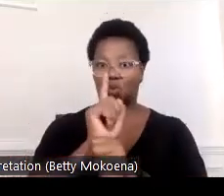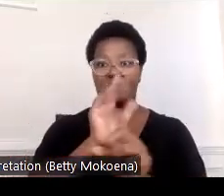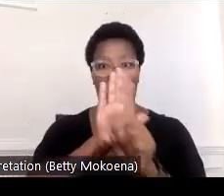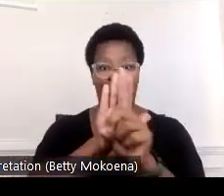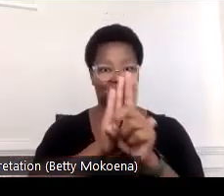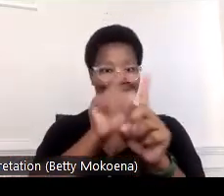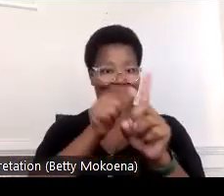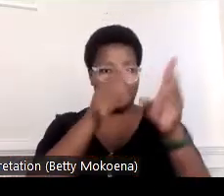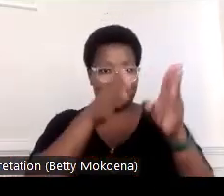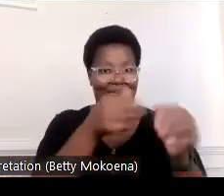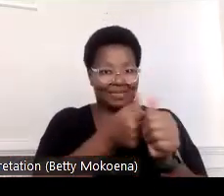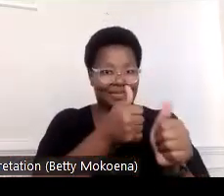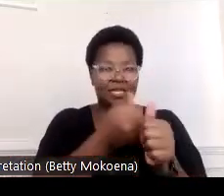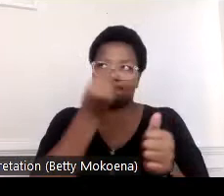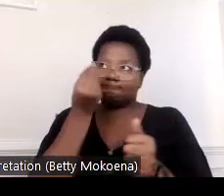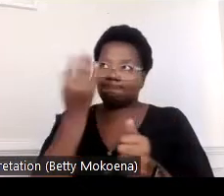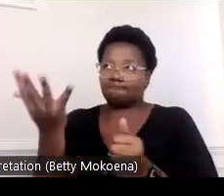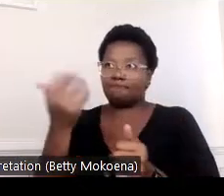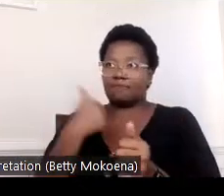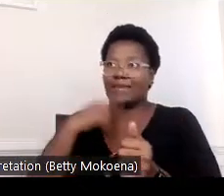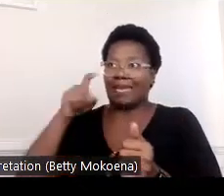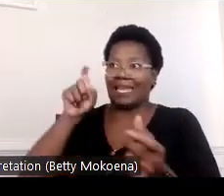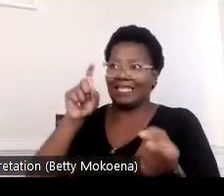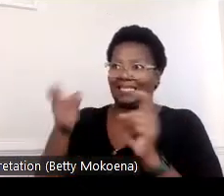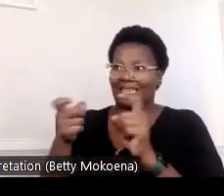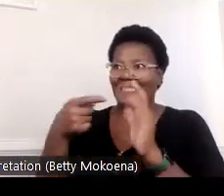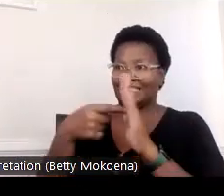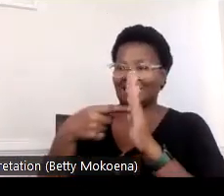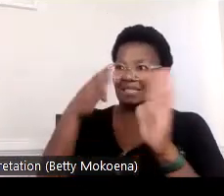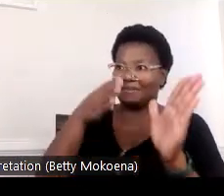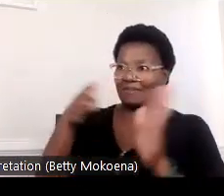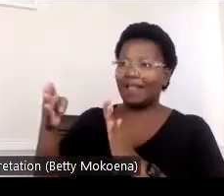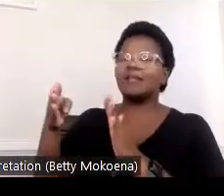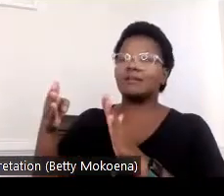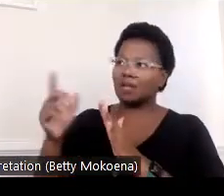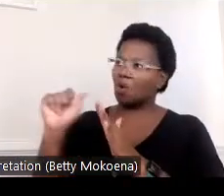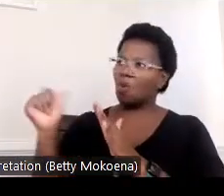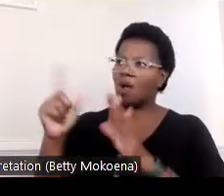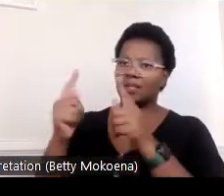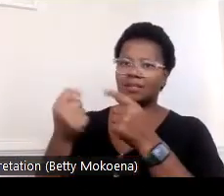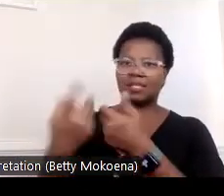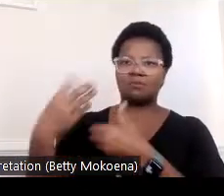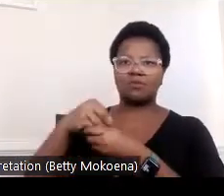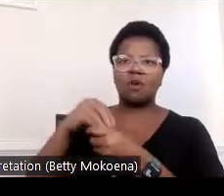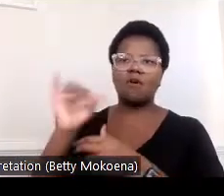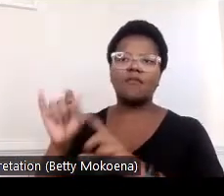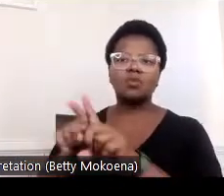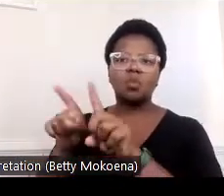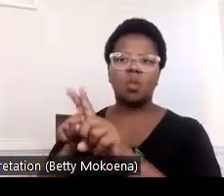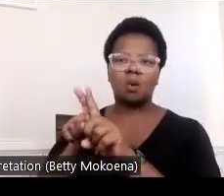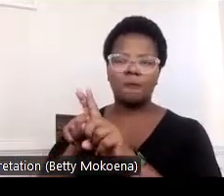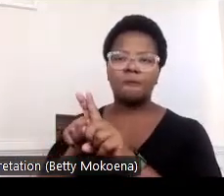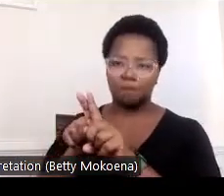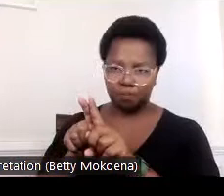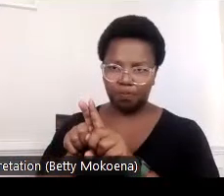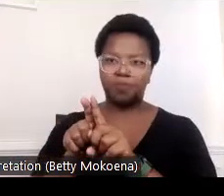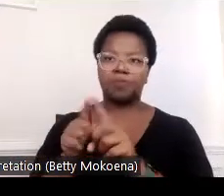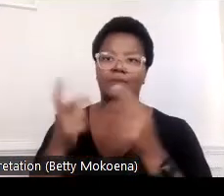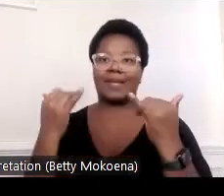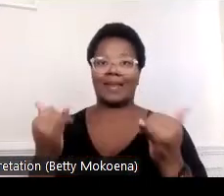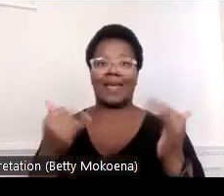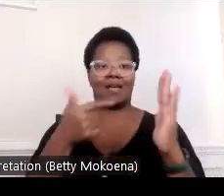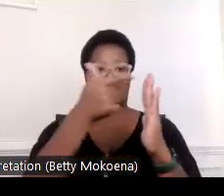abogar por el cambio cuando la persona está recibiendo servicios que ellos hablen que digan cuando tiene que hacerse algún cambio